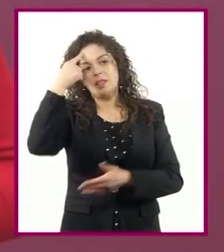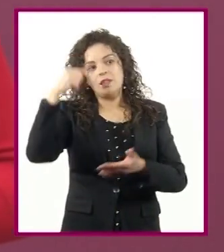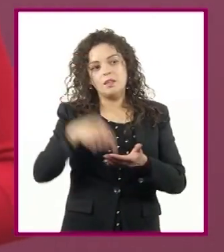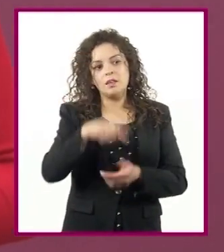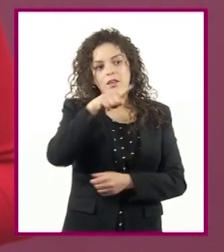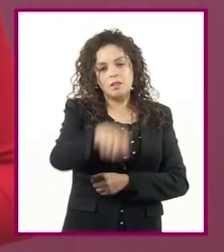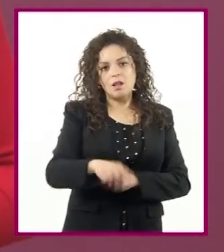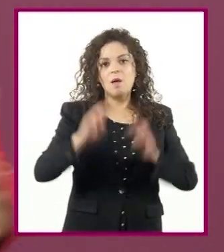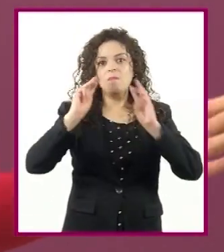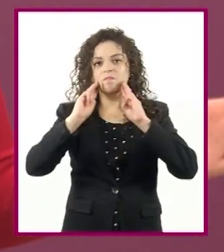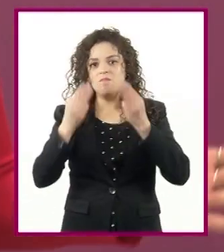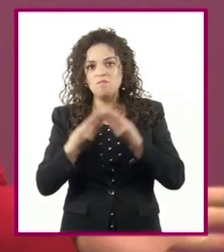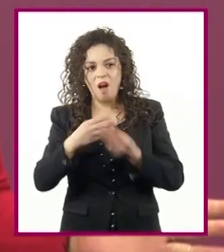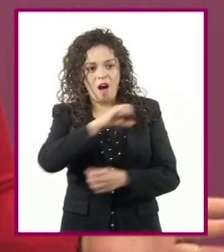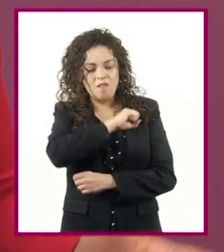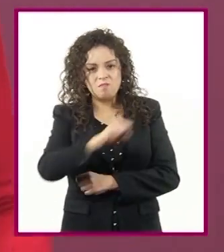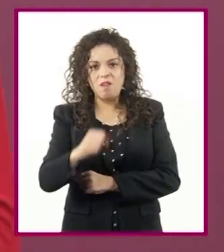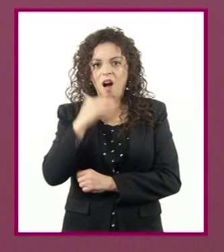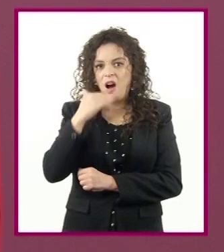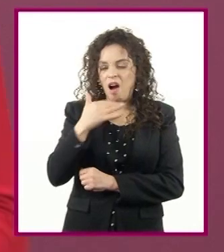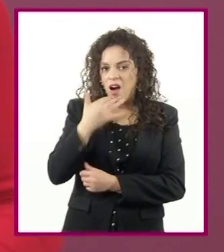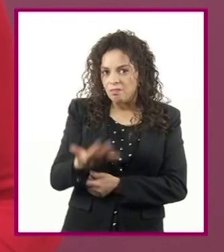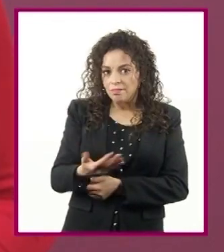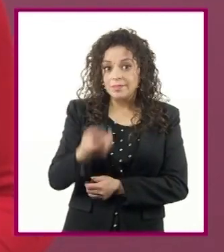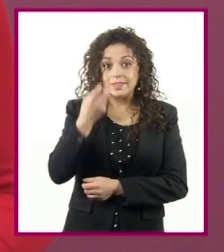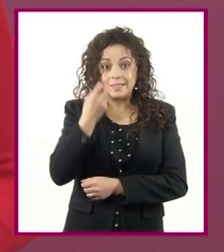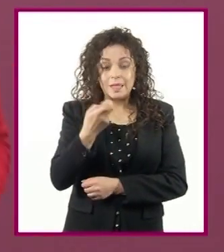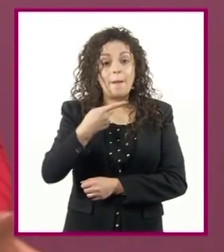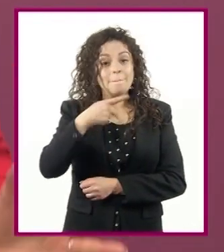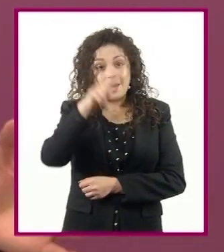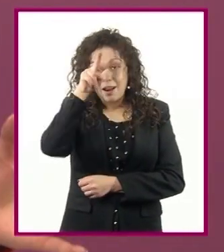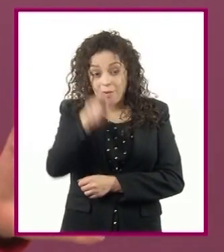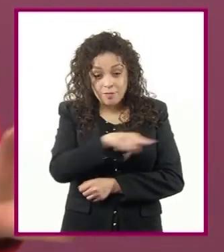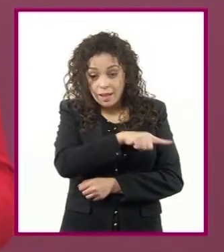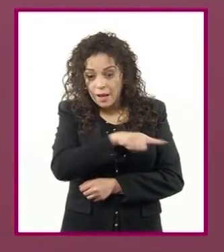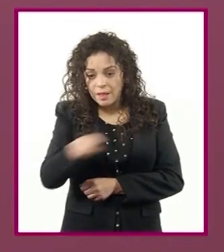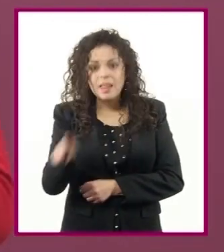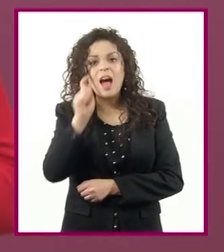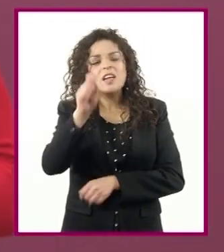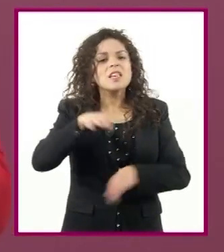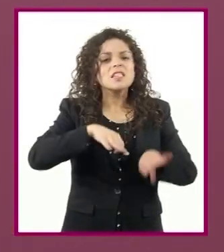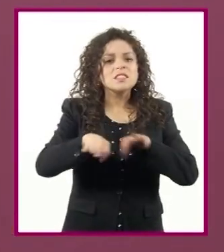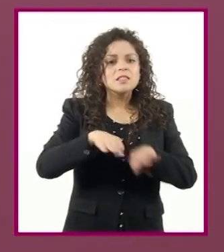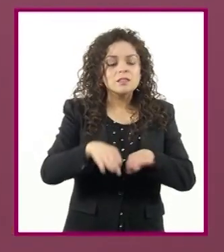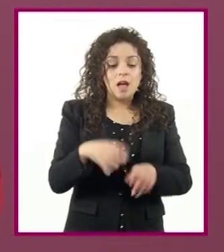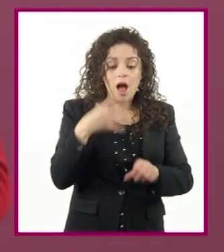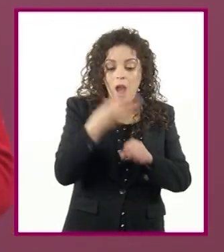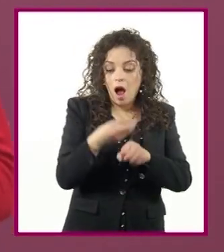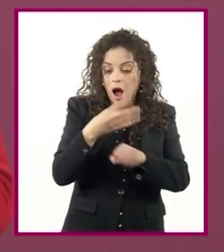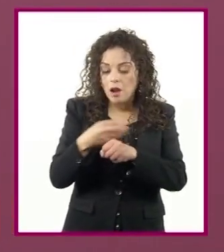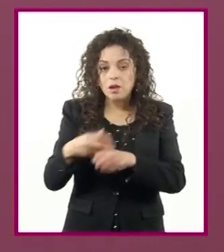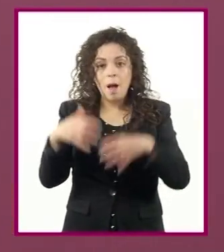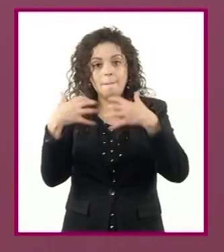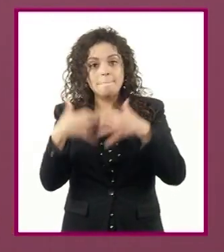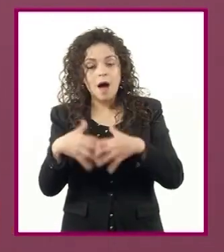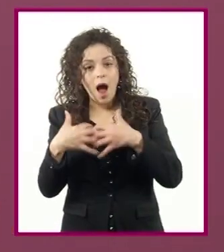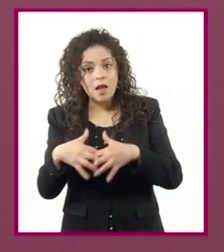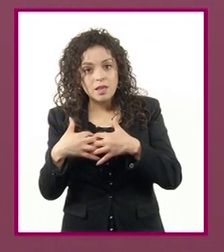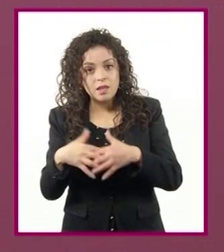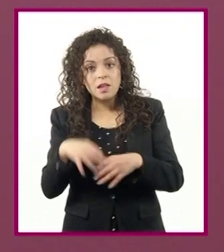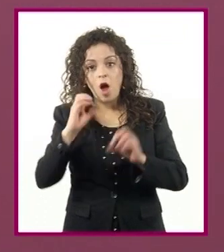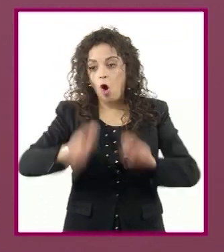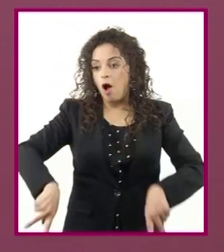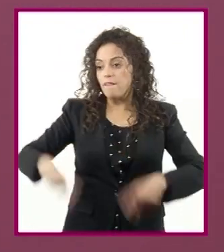y charlatanes. La realidad es que muchos de ellos se dedicaban a la reparación de máquinas y a la venta